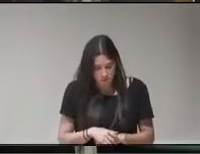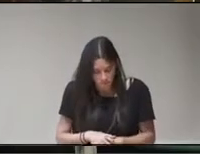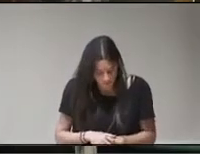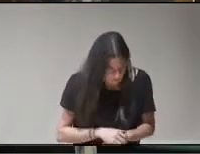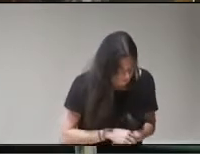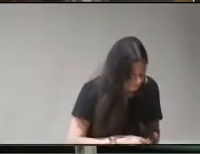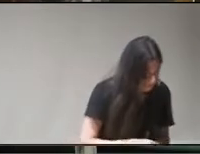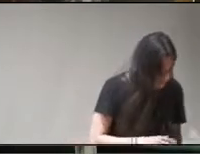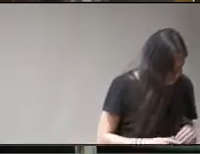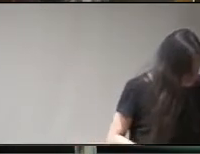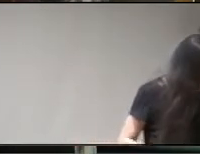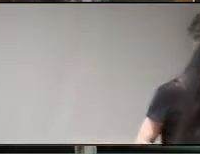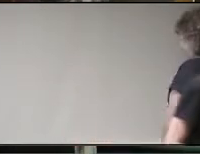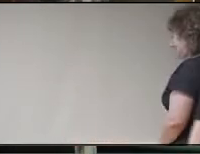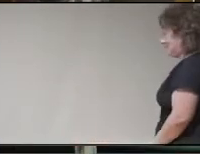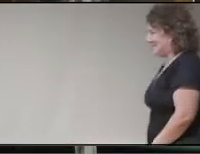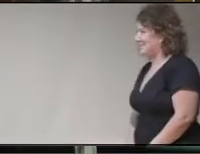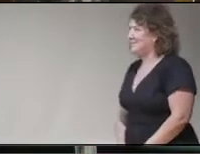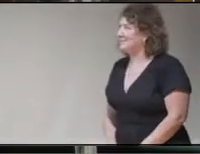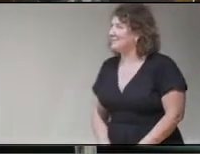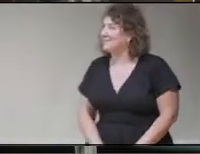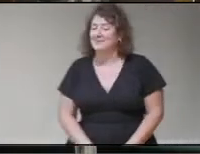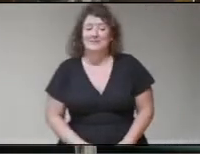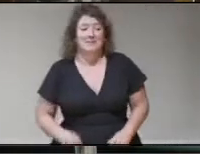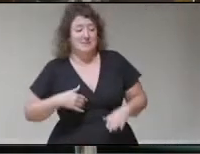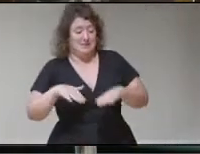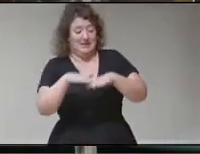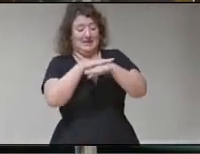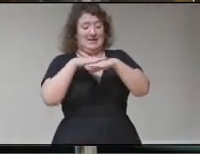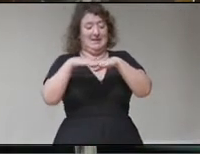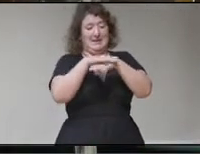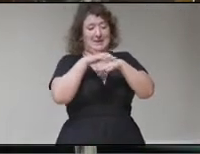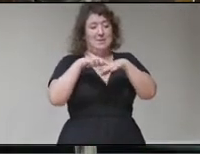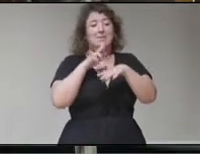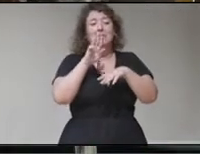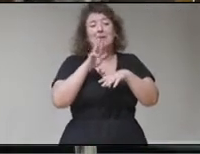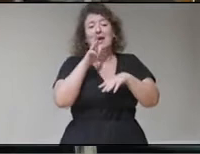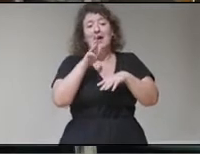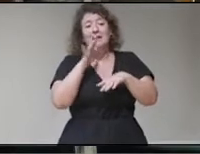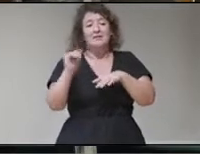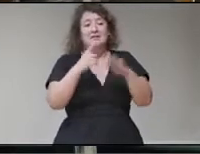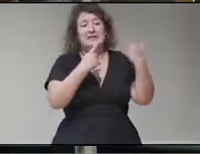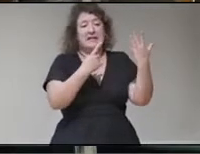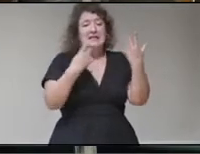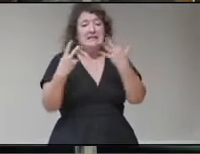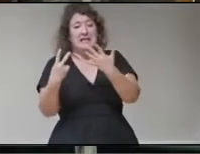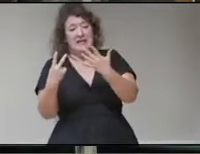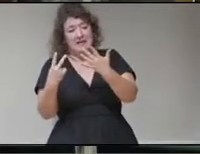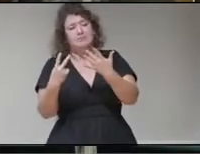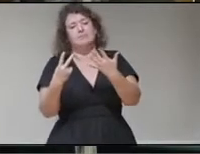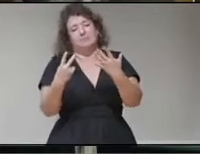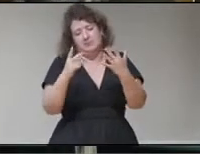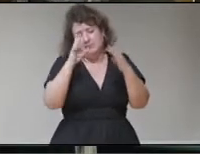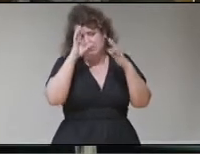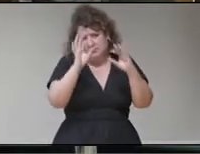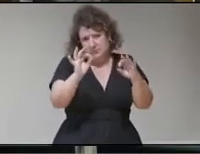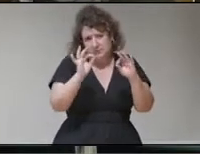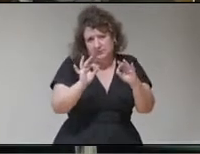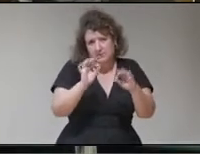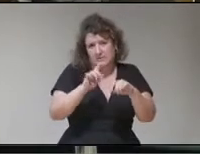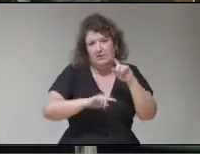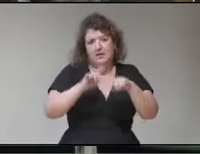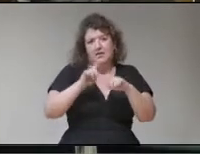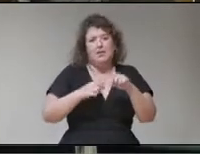región de la capa germinativa, el pH se encuentra en torno a 6,7. Evidentemente, la capacidad